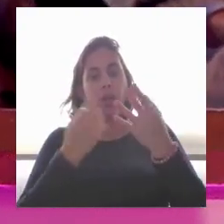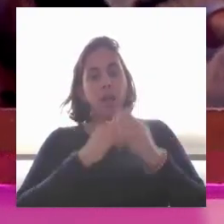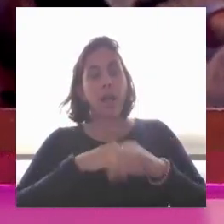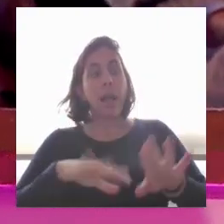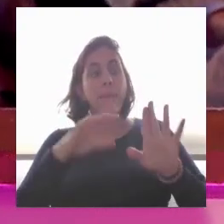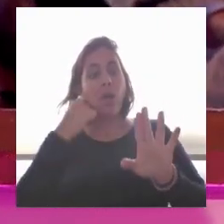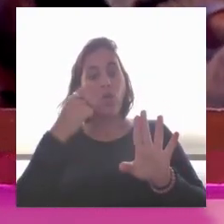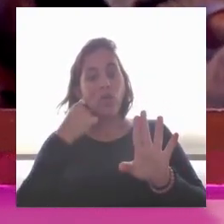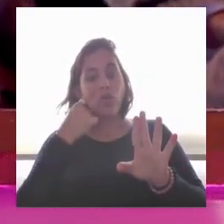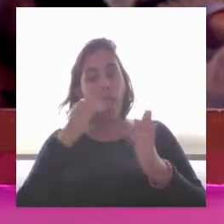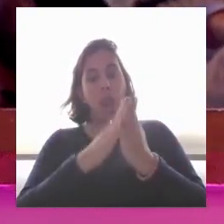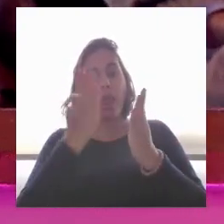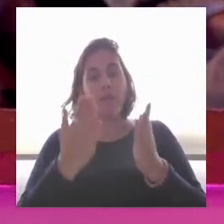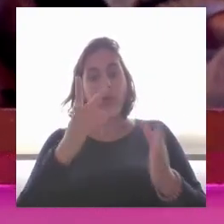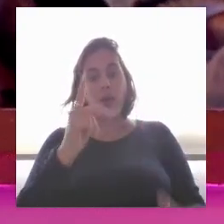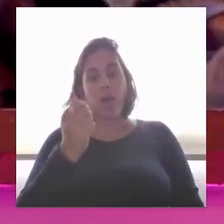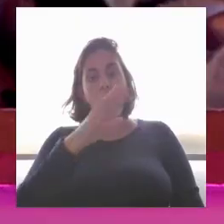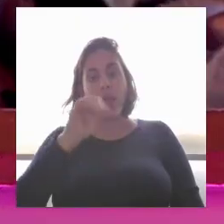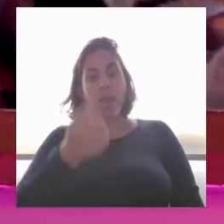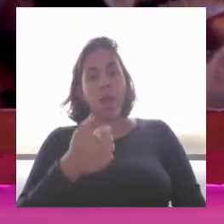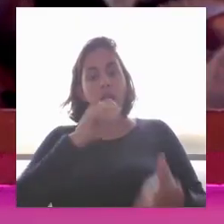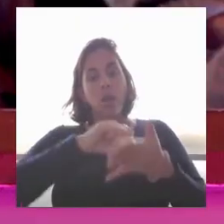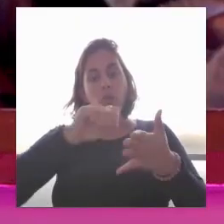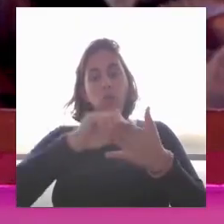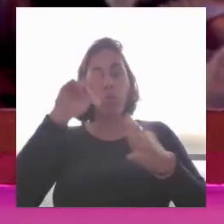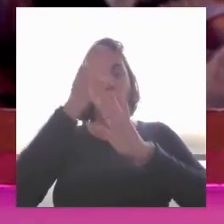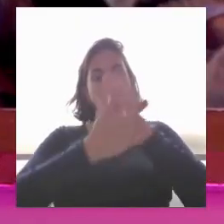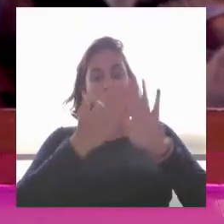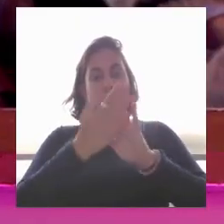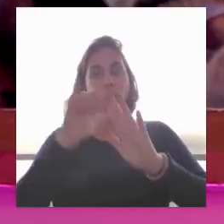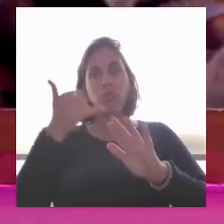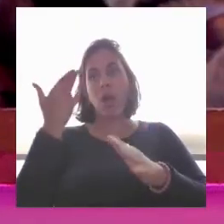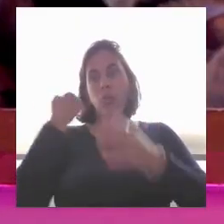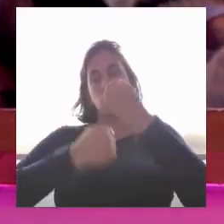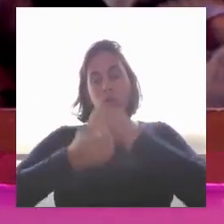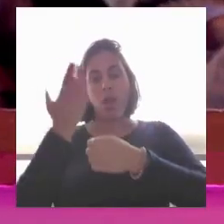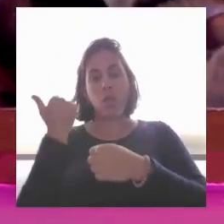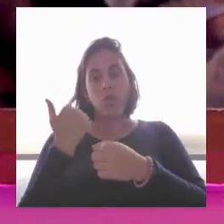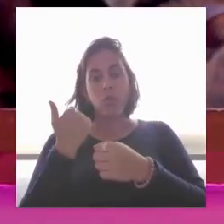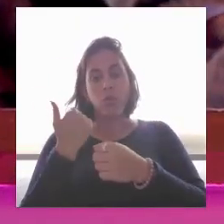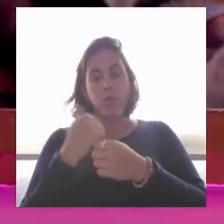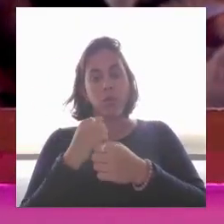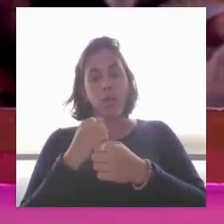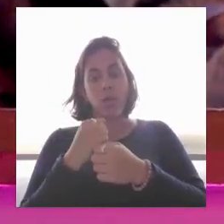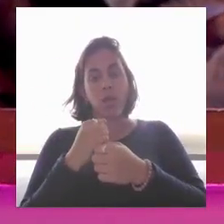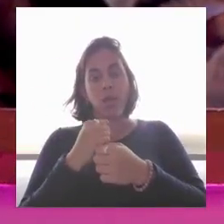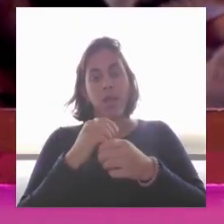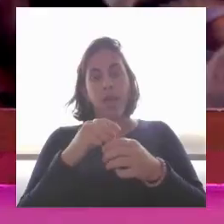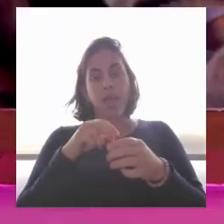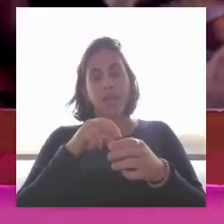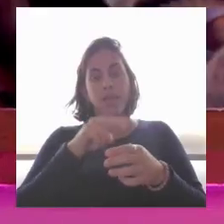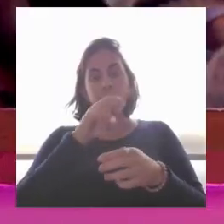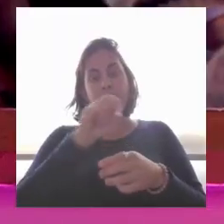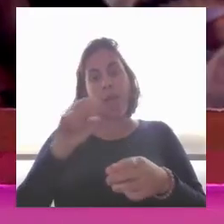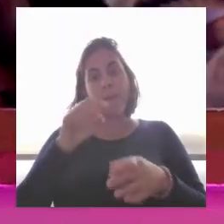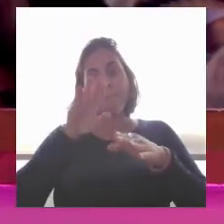Karina Macadar, que es una escritora uruguaya, lo editó Santillana hace unos años, que es un 100 pies con olor a pata. No me